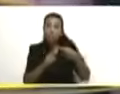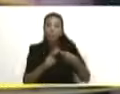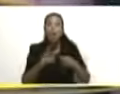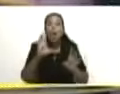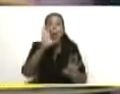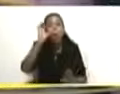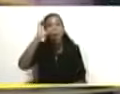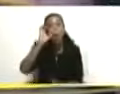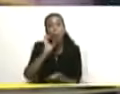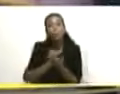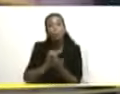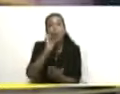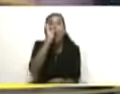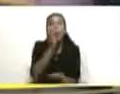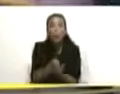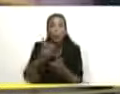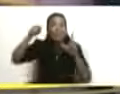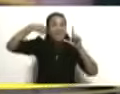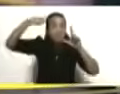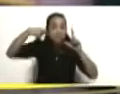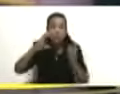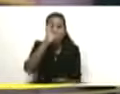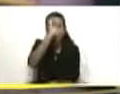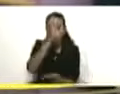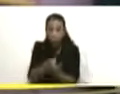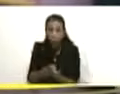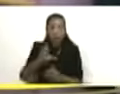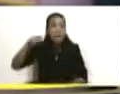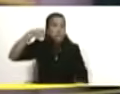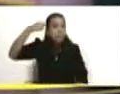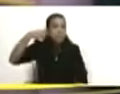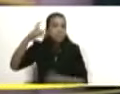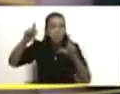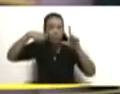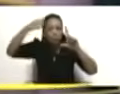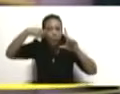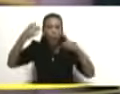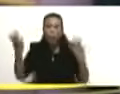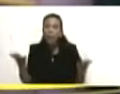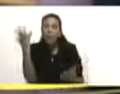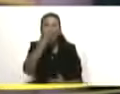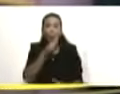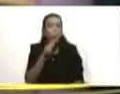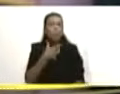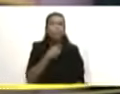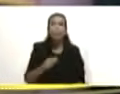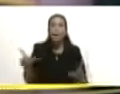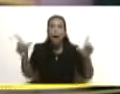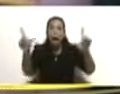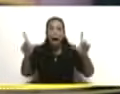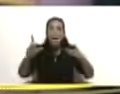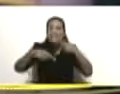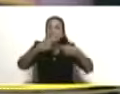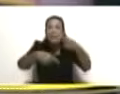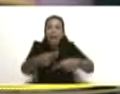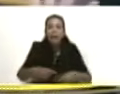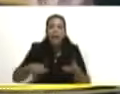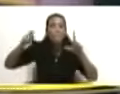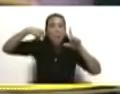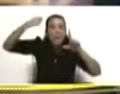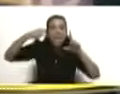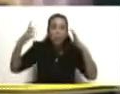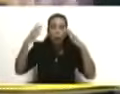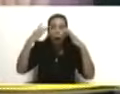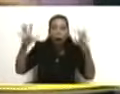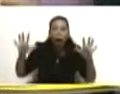Cineclub, presidente. Hemos estado conversando y una de las cosas que más les gusta a los jóvenes es ver series y ver películas. Pero